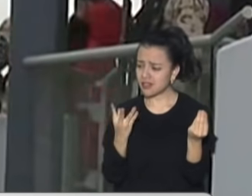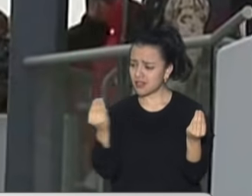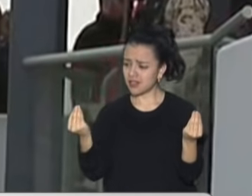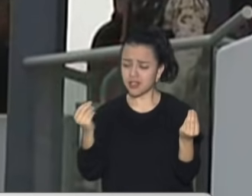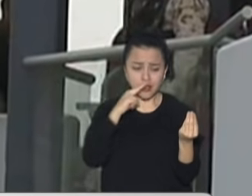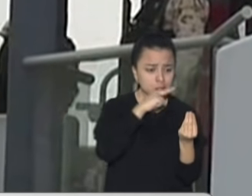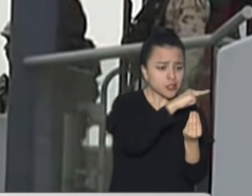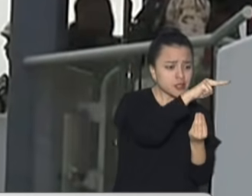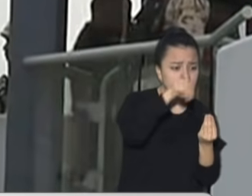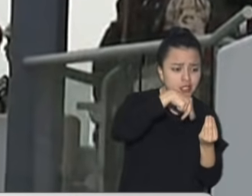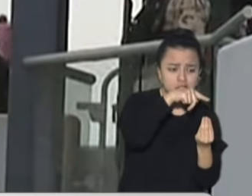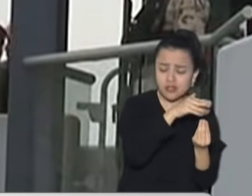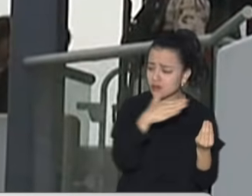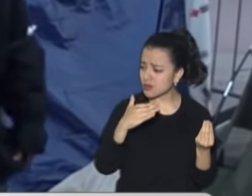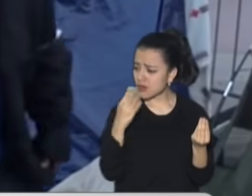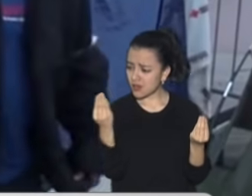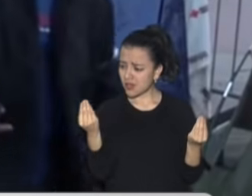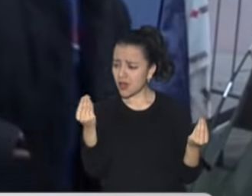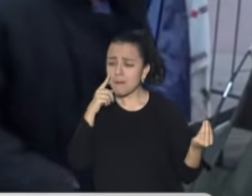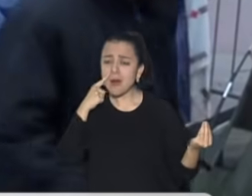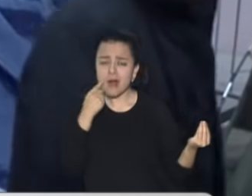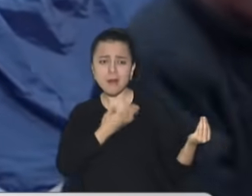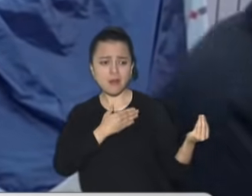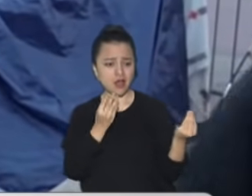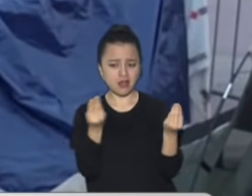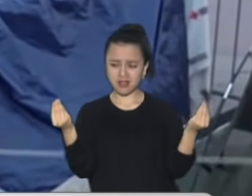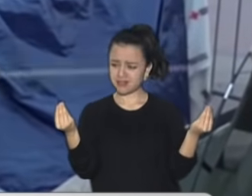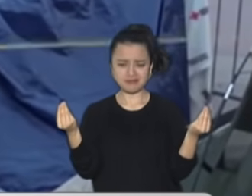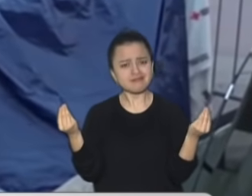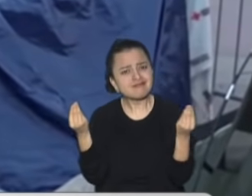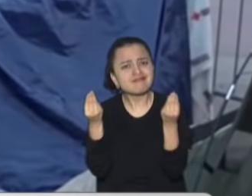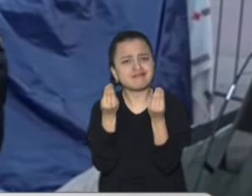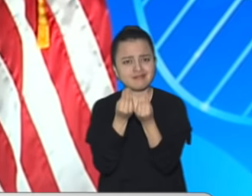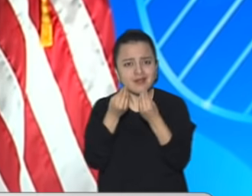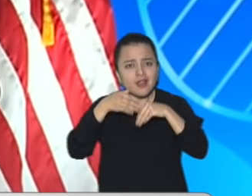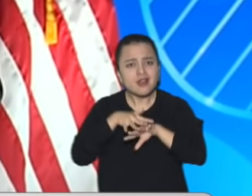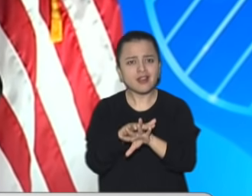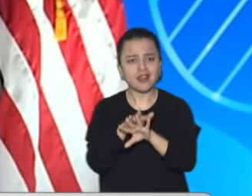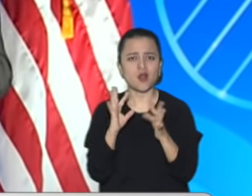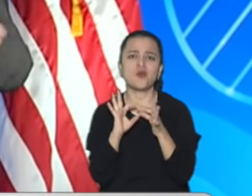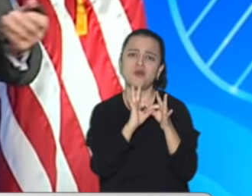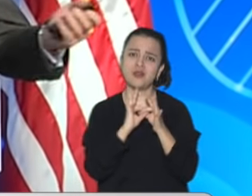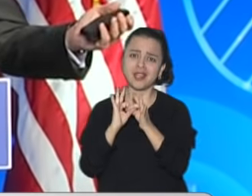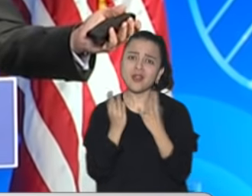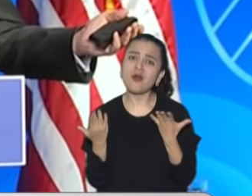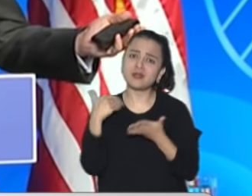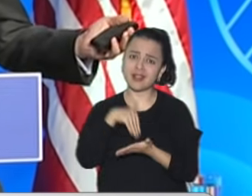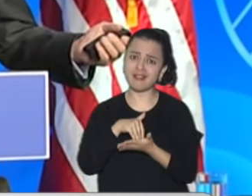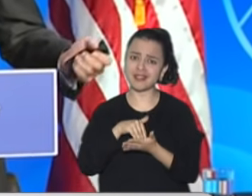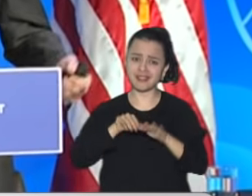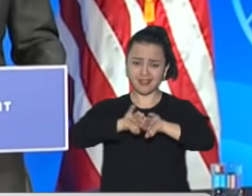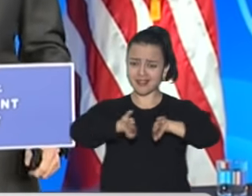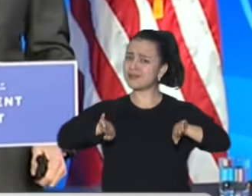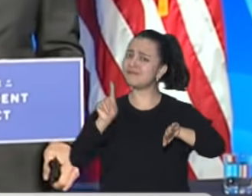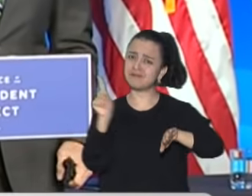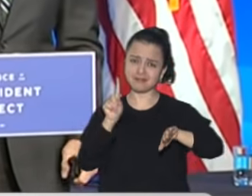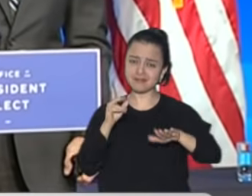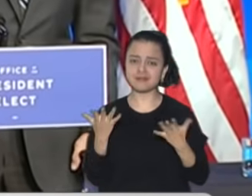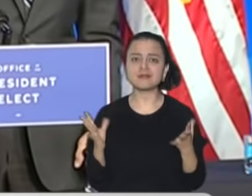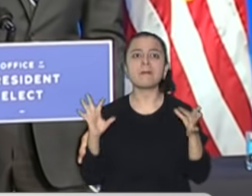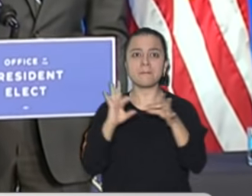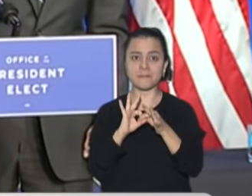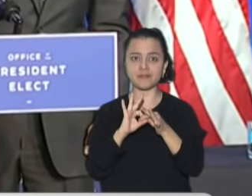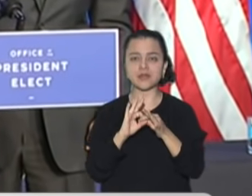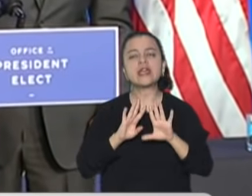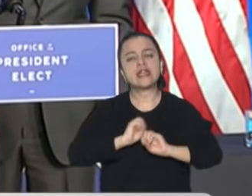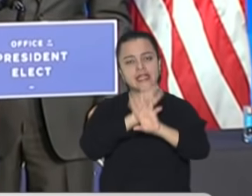y propondrá un proyecto de ley para la naturalización de inmigrantes. Biden juramentará su cargo mañana bajo estrictas